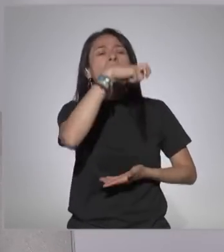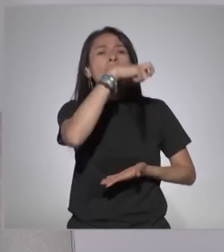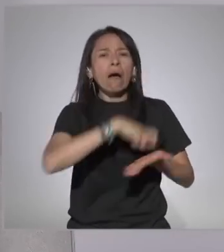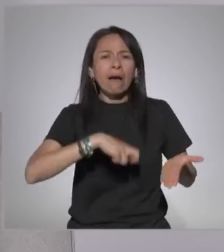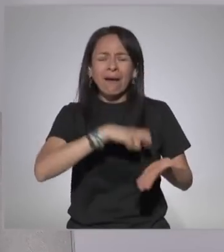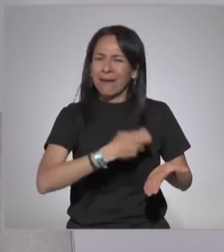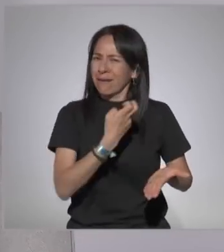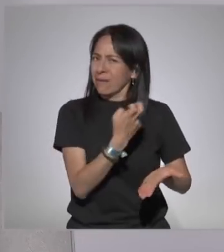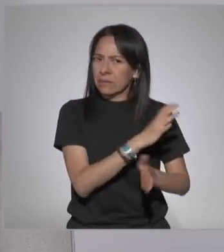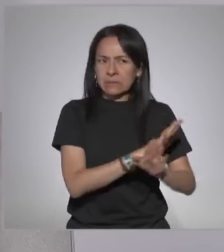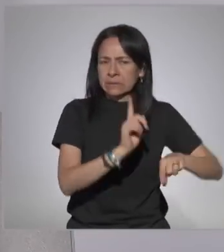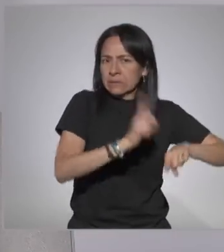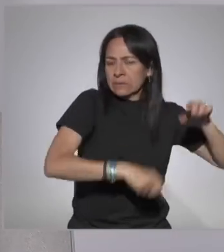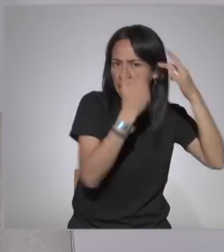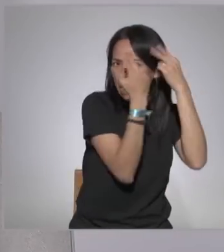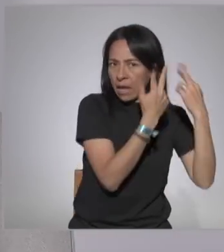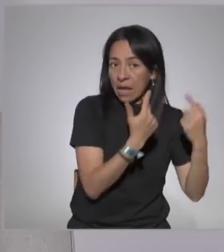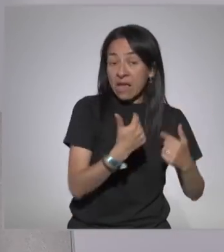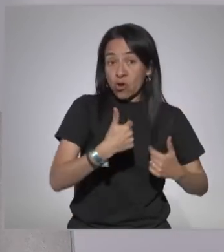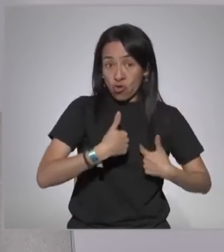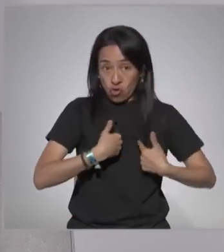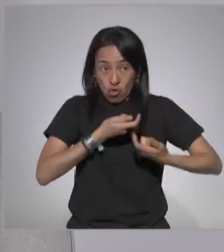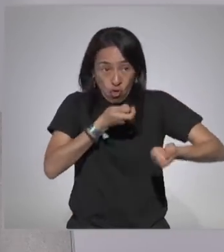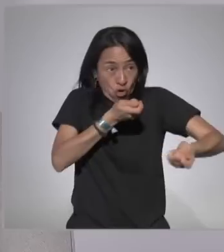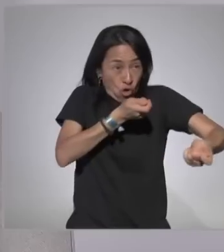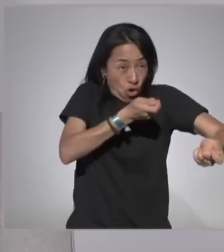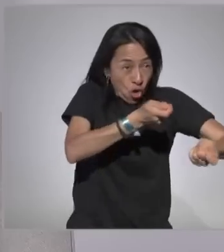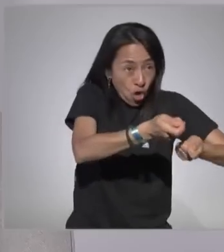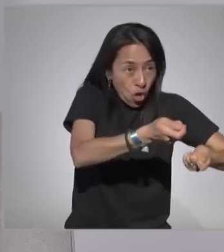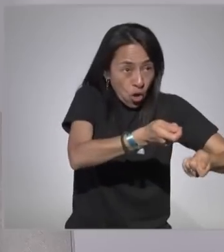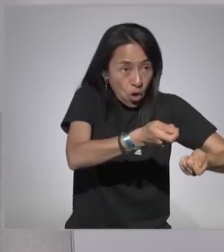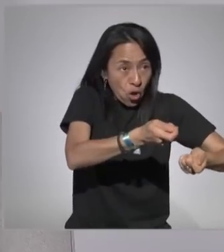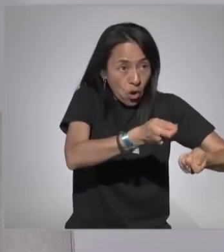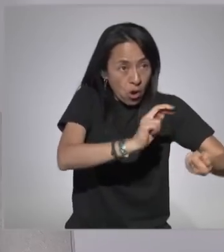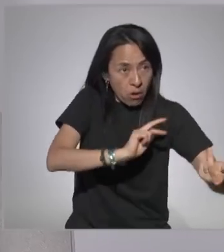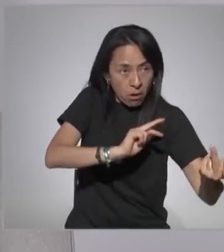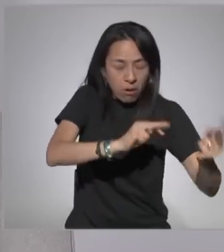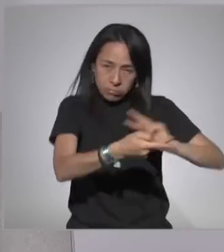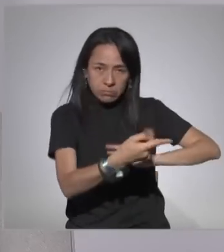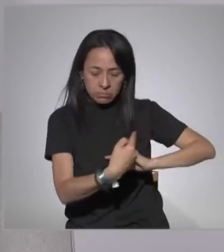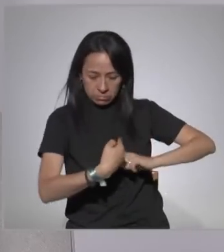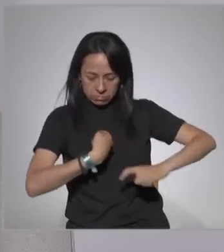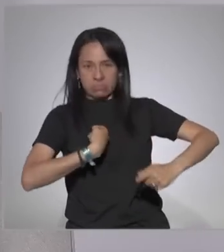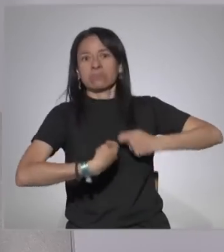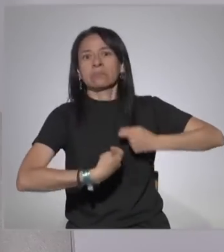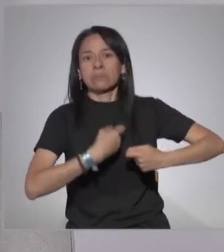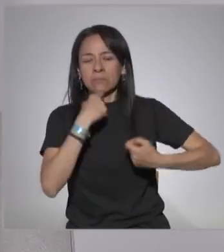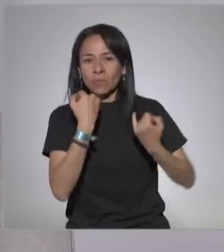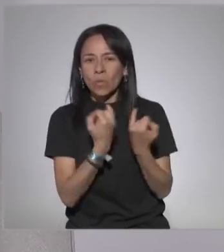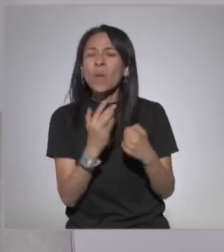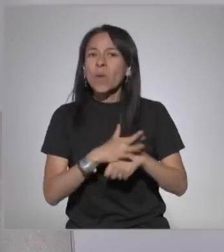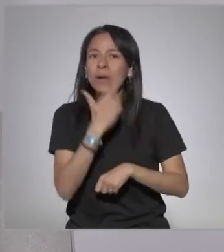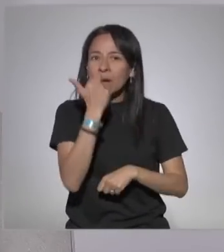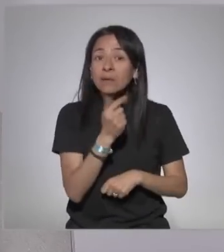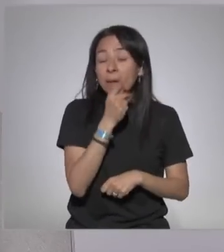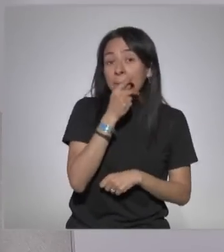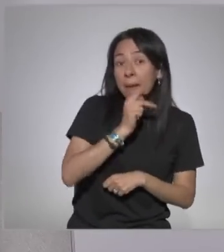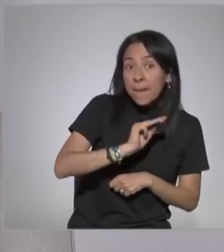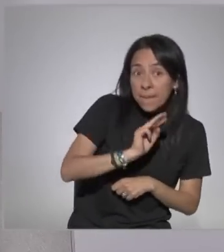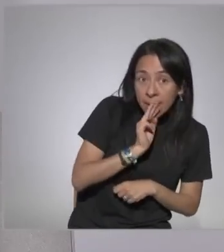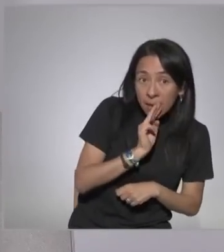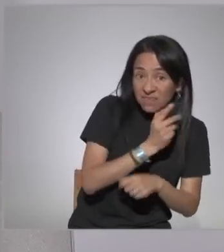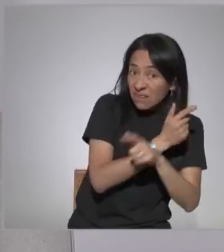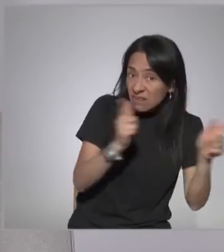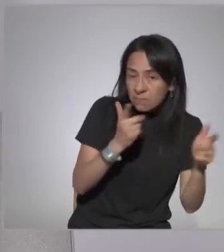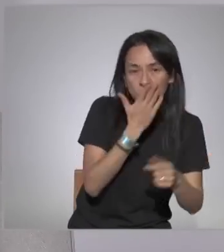controla sale controlado. O sea, no son libres ni los padres, madres, ni los